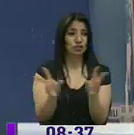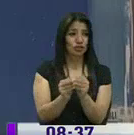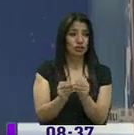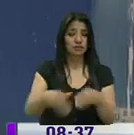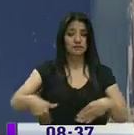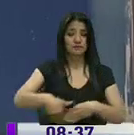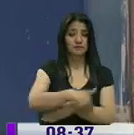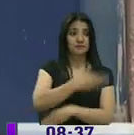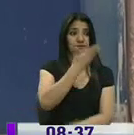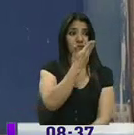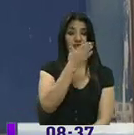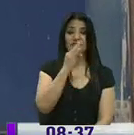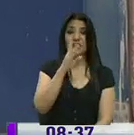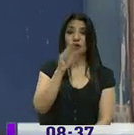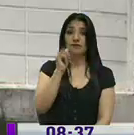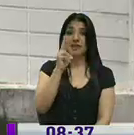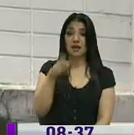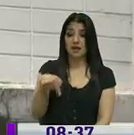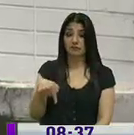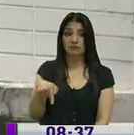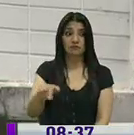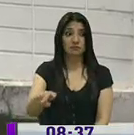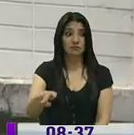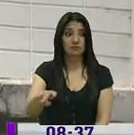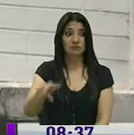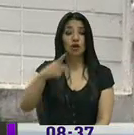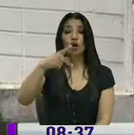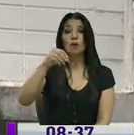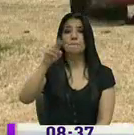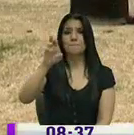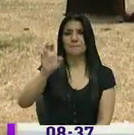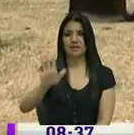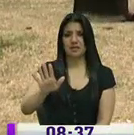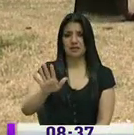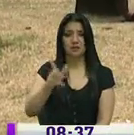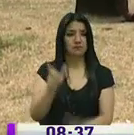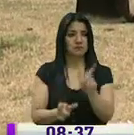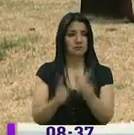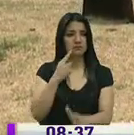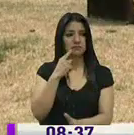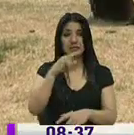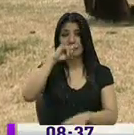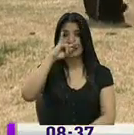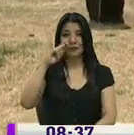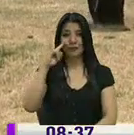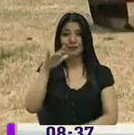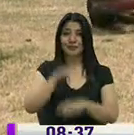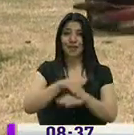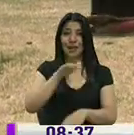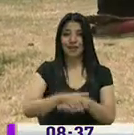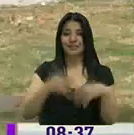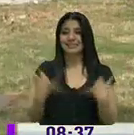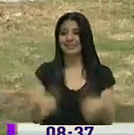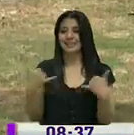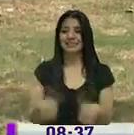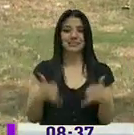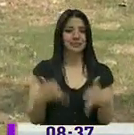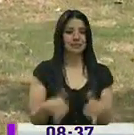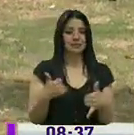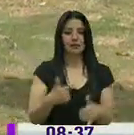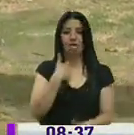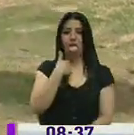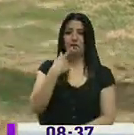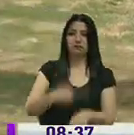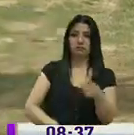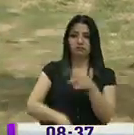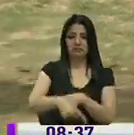las calles hermandad ferroviaria juventud los vecinos temen que los niños que llegan en las tardes en busca de distracción puedan